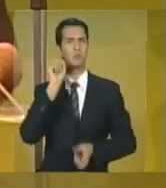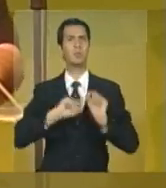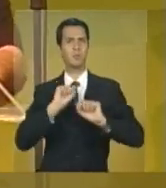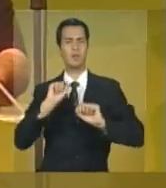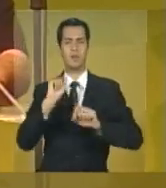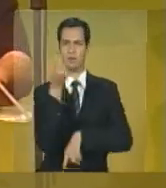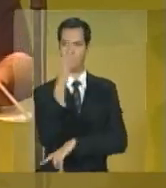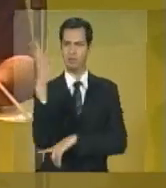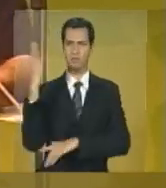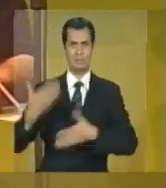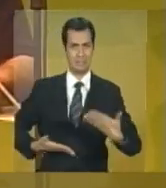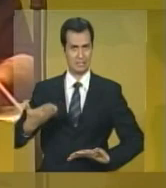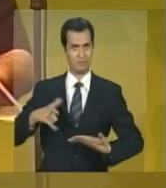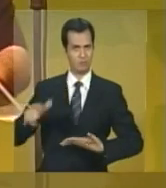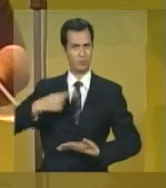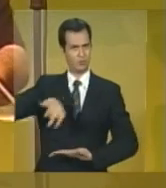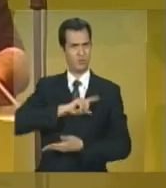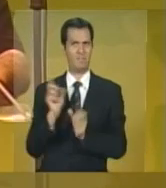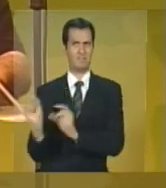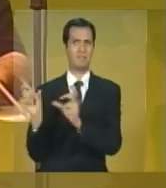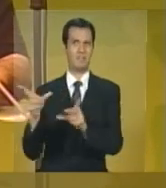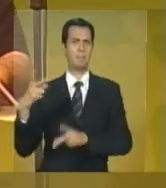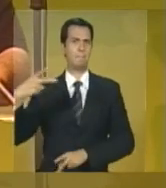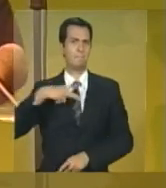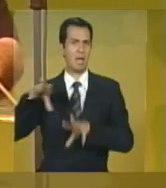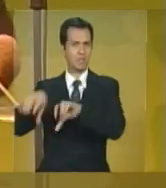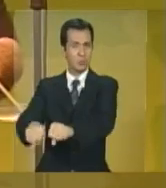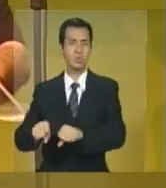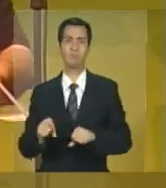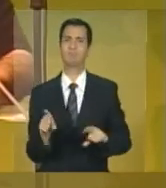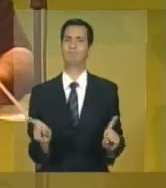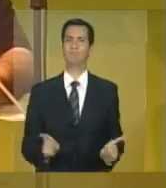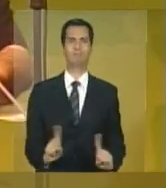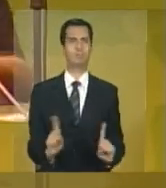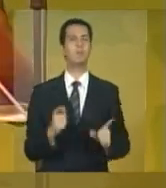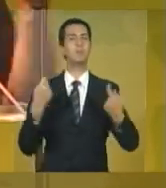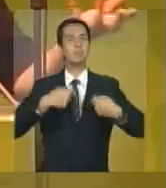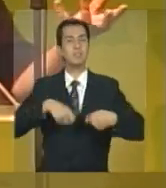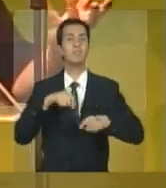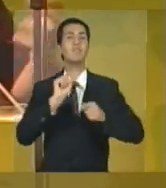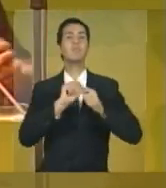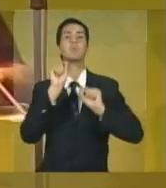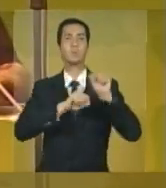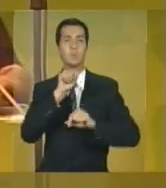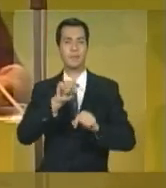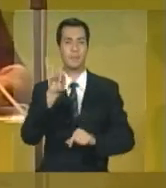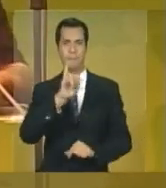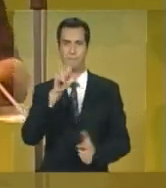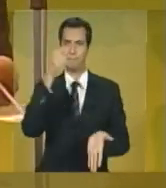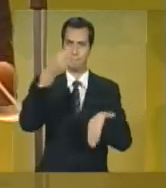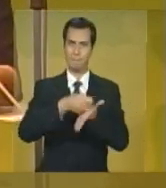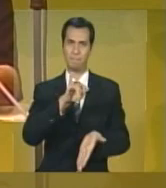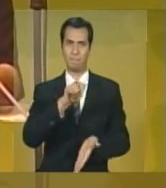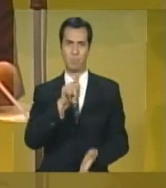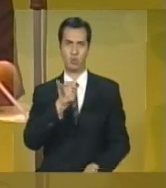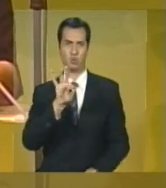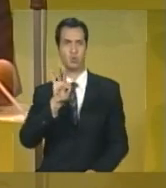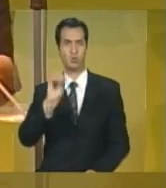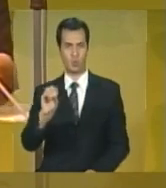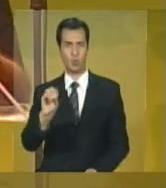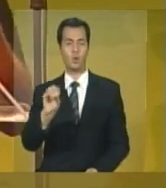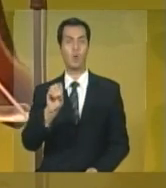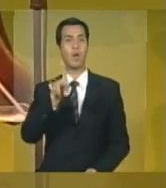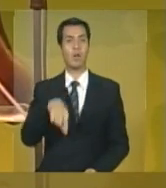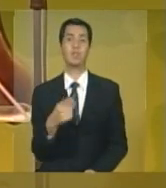servicios ambientales, tenemos que ir por el camino de crear un impuesto a las transacciones financieras para que